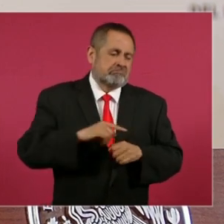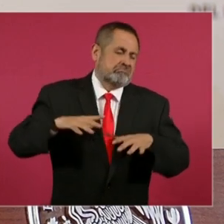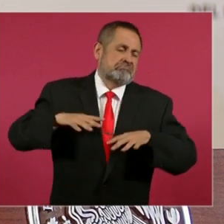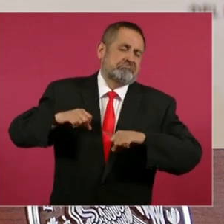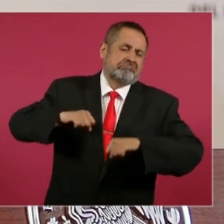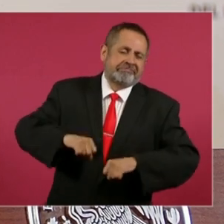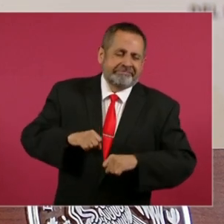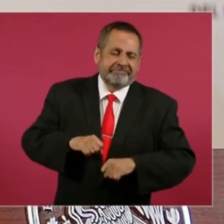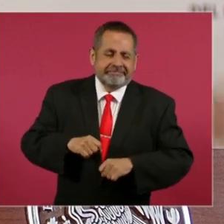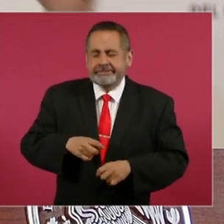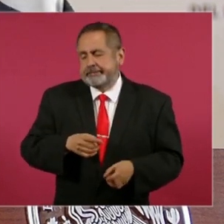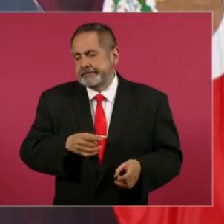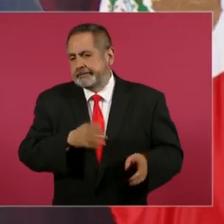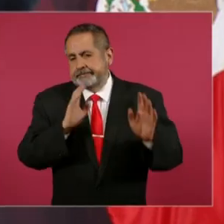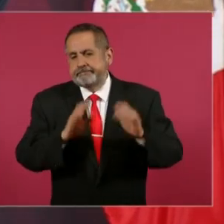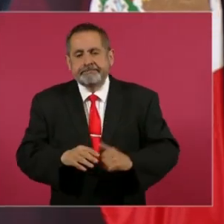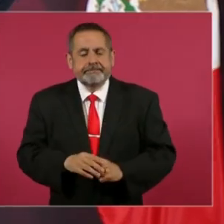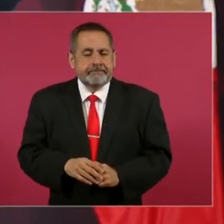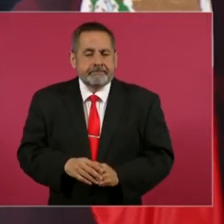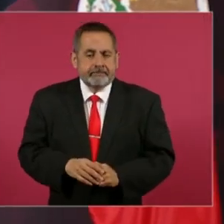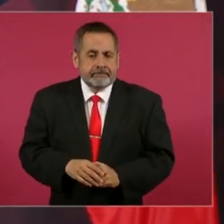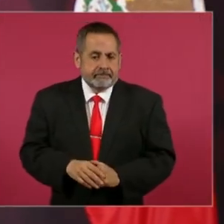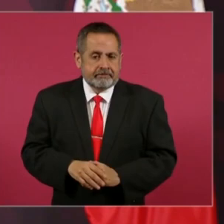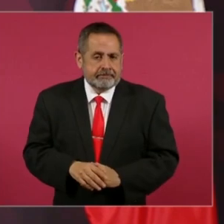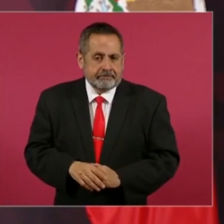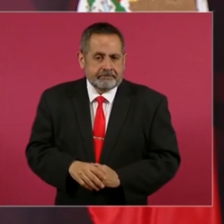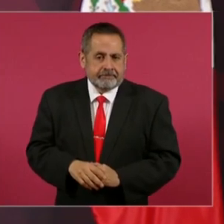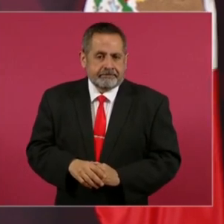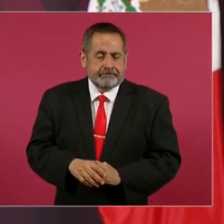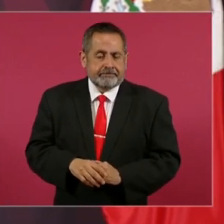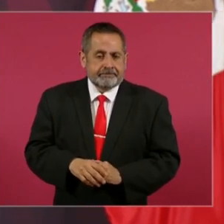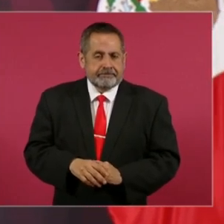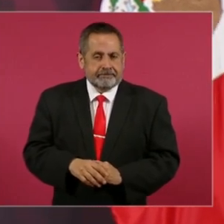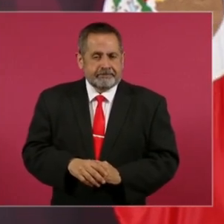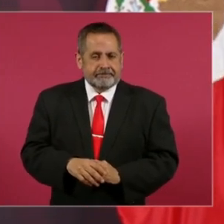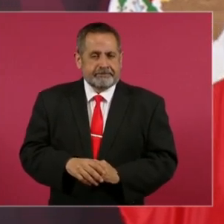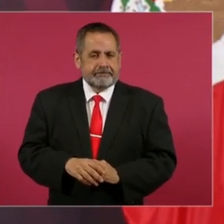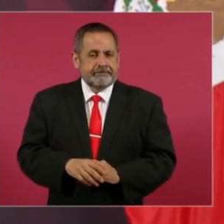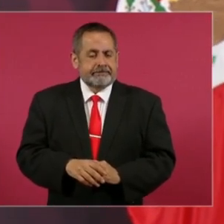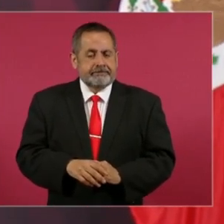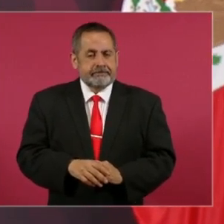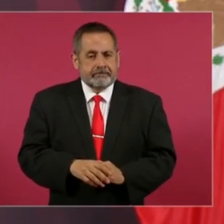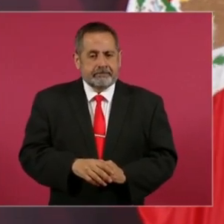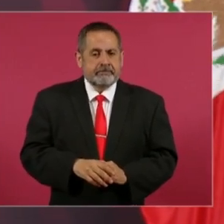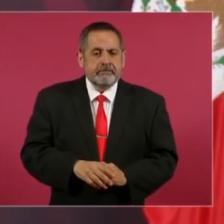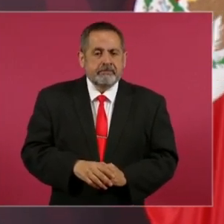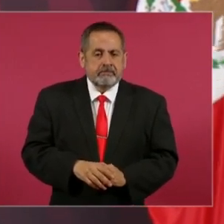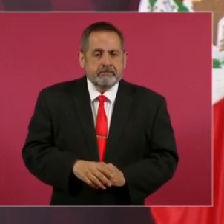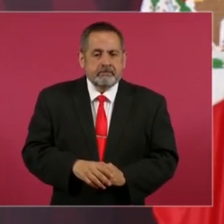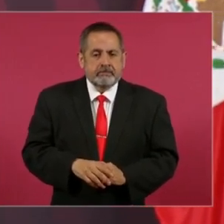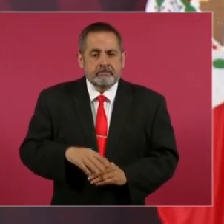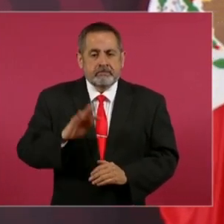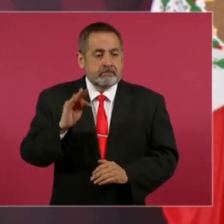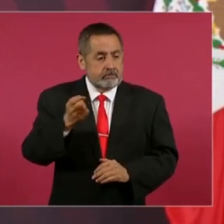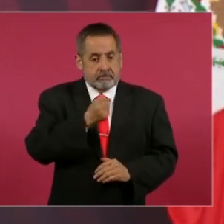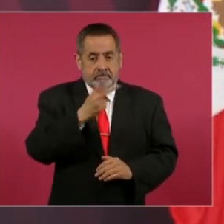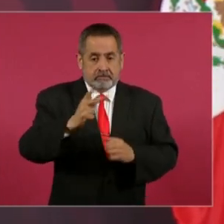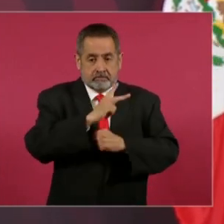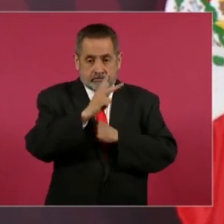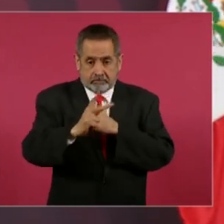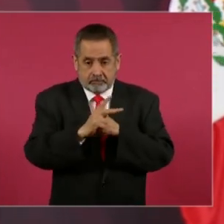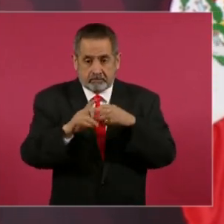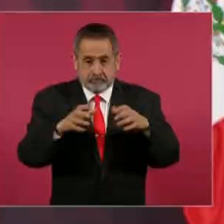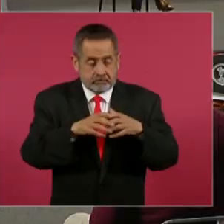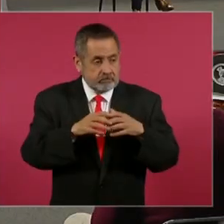O sea, en los países en donde tiene alguna fuerza o